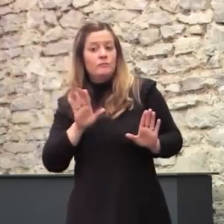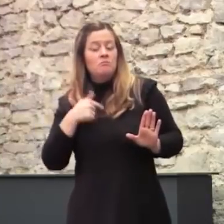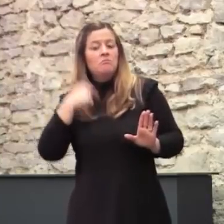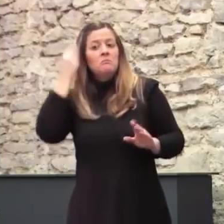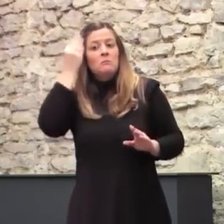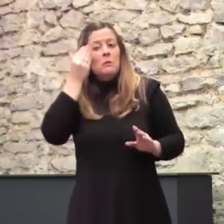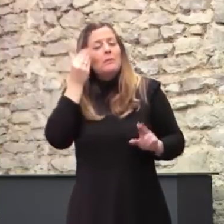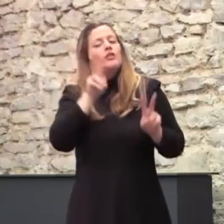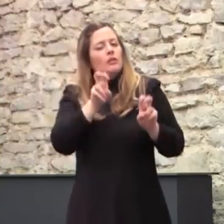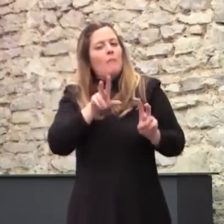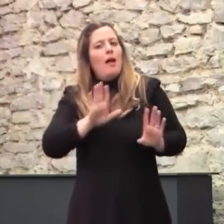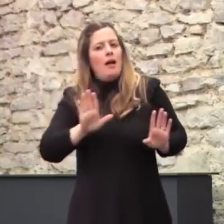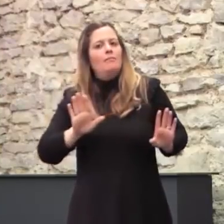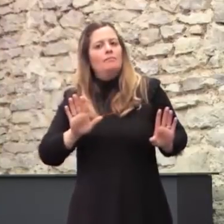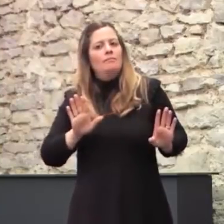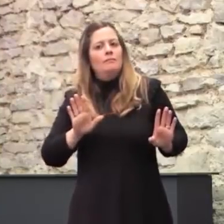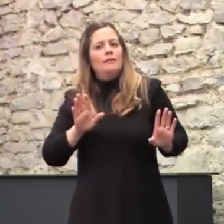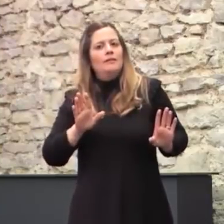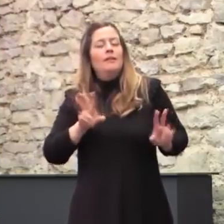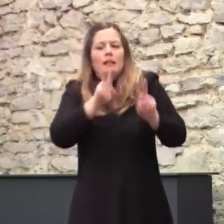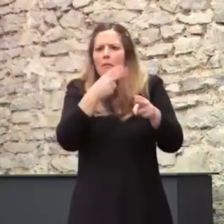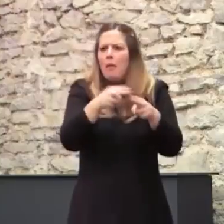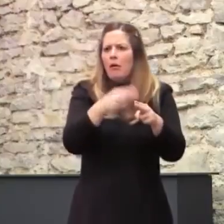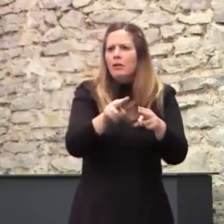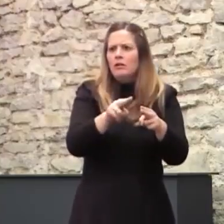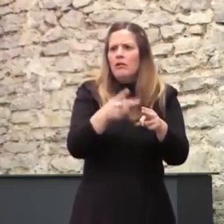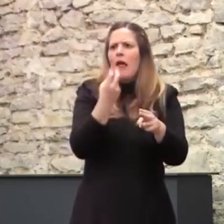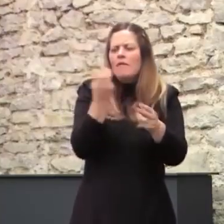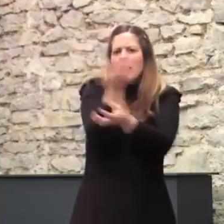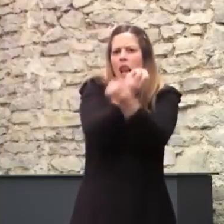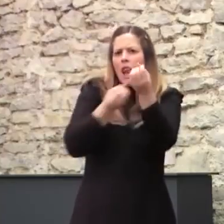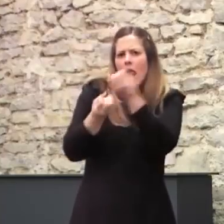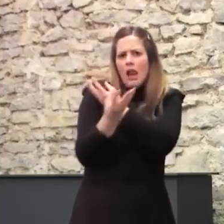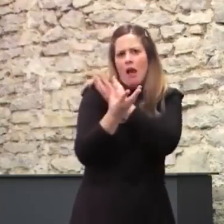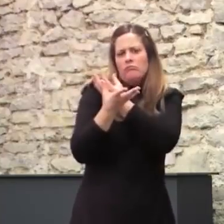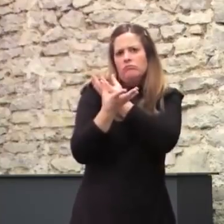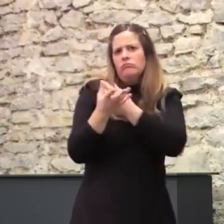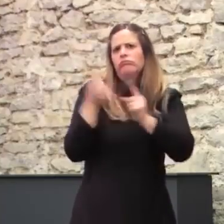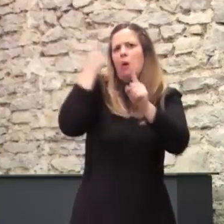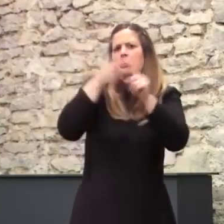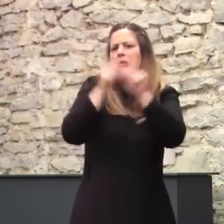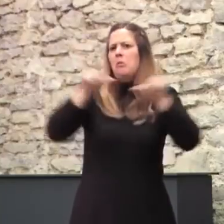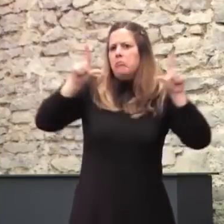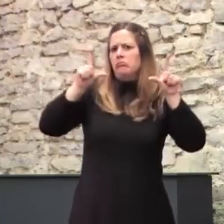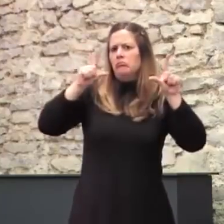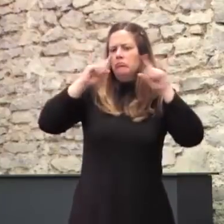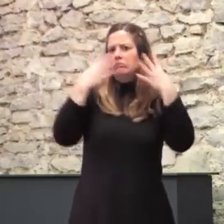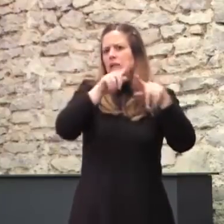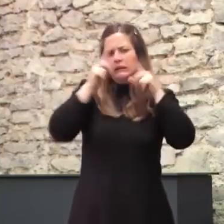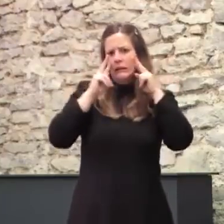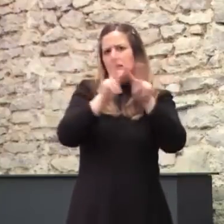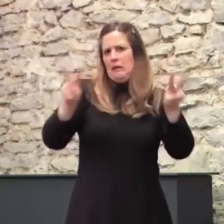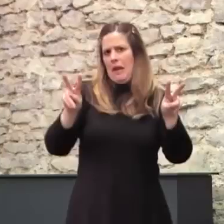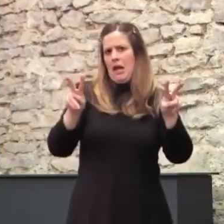Yo creo que es un tema, bueno, es político y hay que hablarlo y hay que visibilizarlo y hay que planteárselo individual y colectivamente.